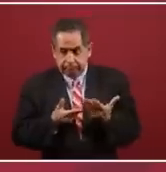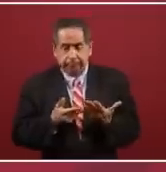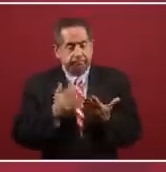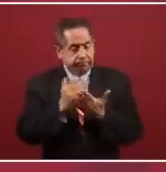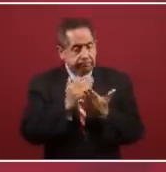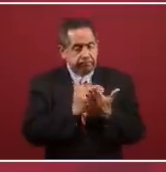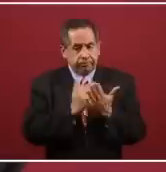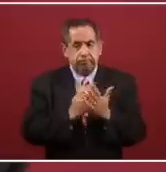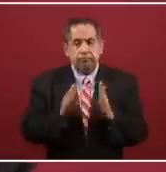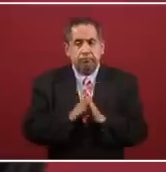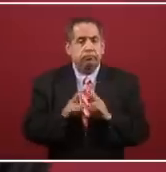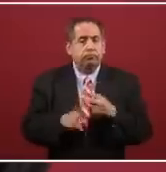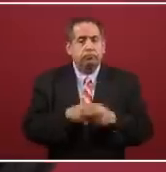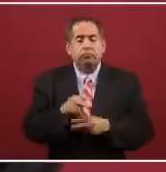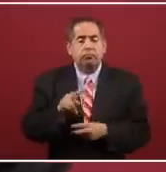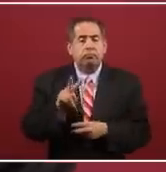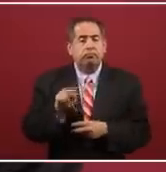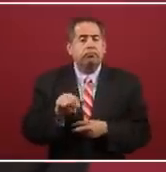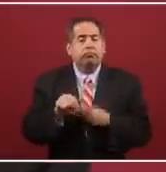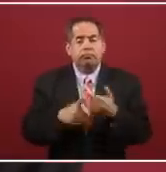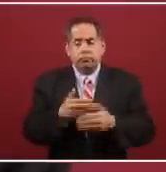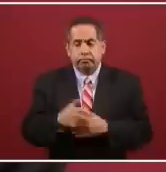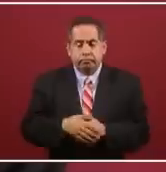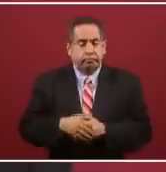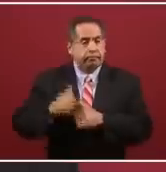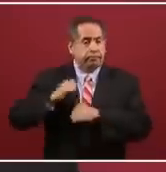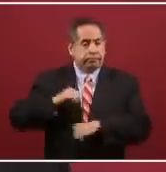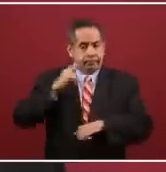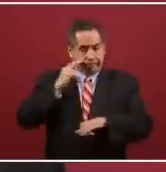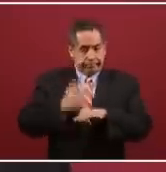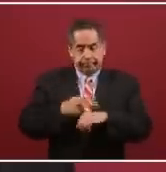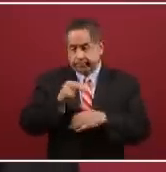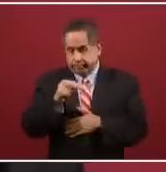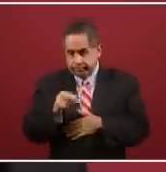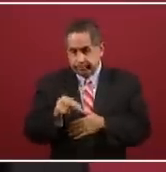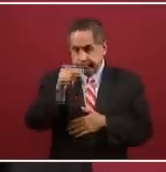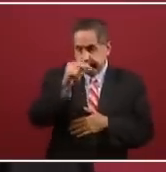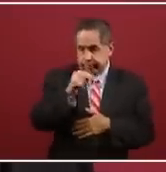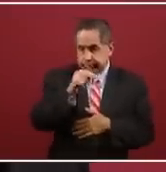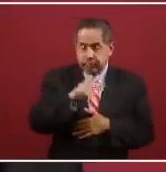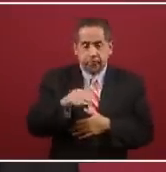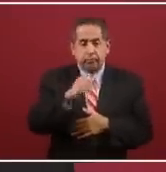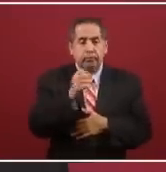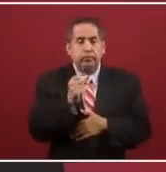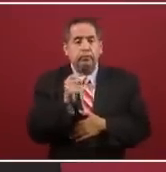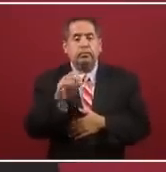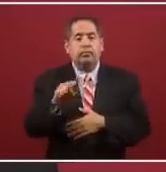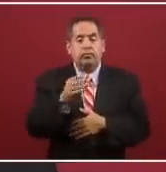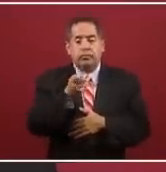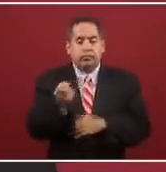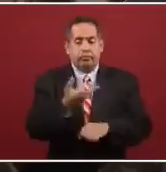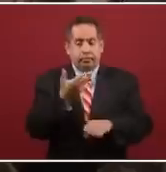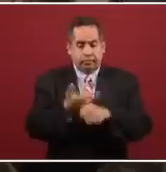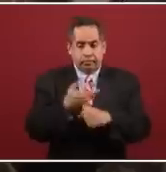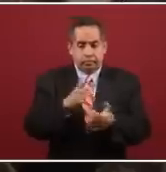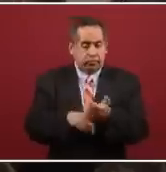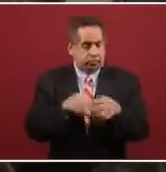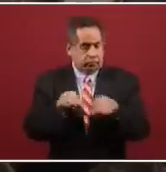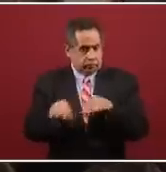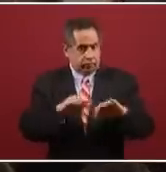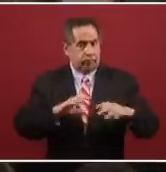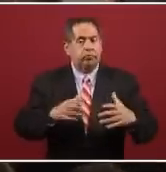sobre cómo vamos en esto. Y el encargado en el norte es el subsecretario del